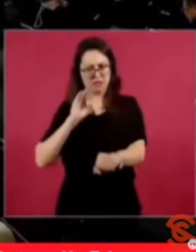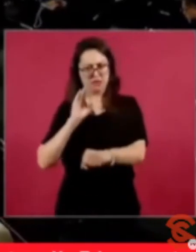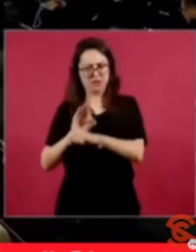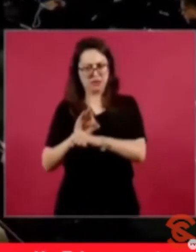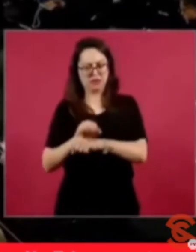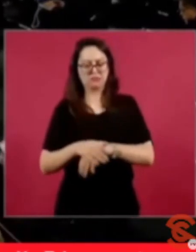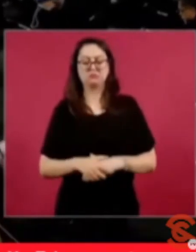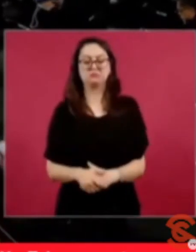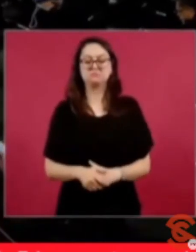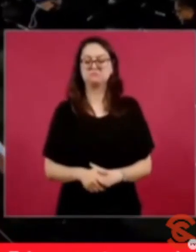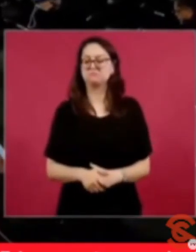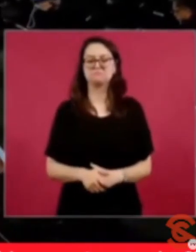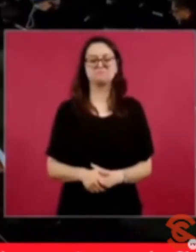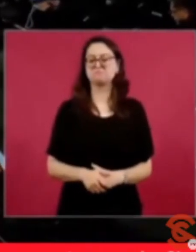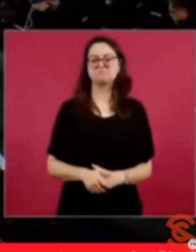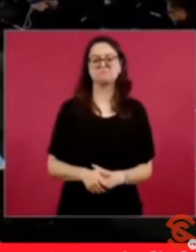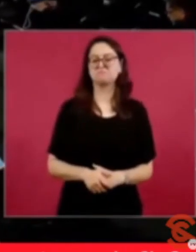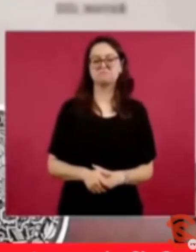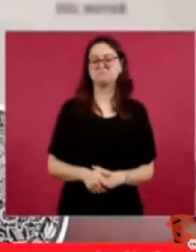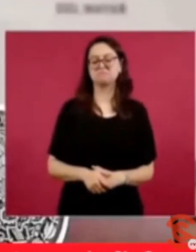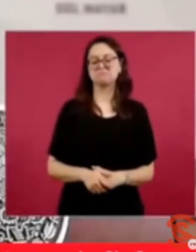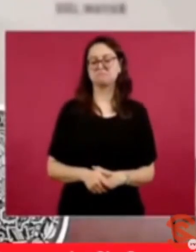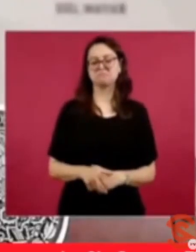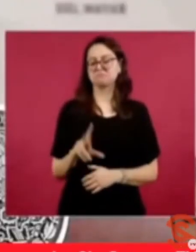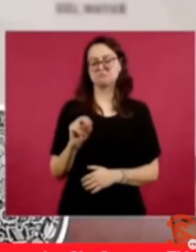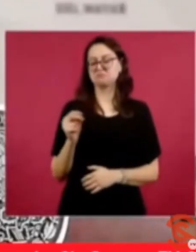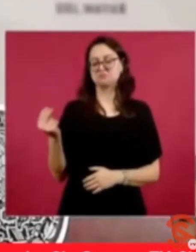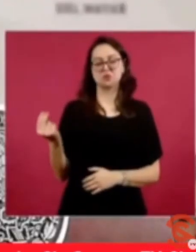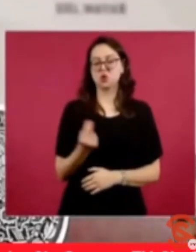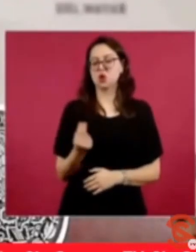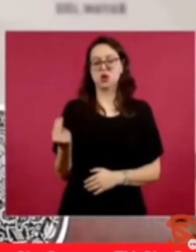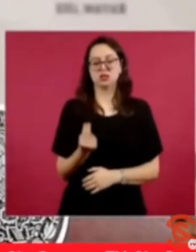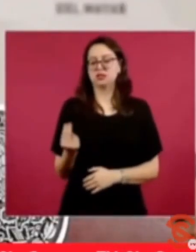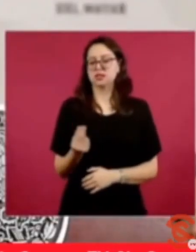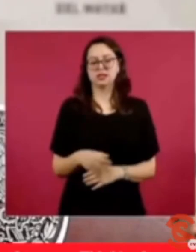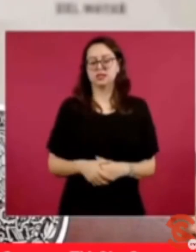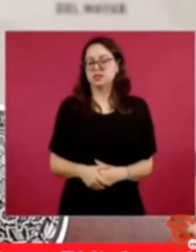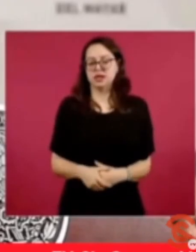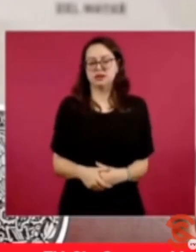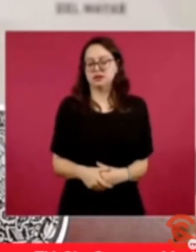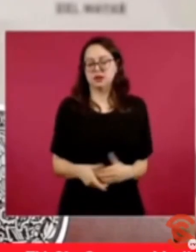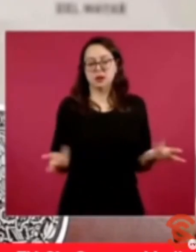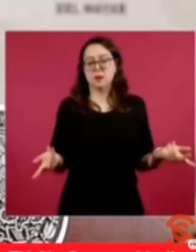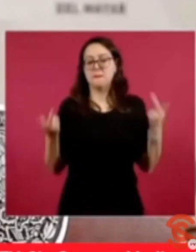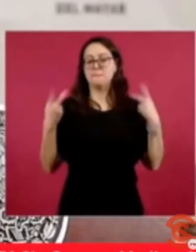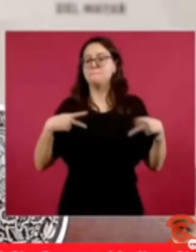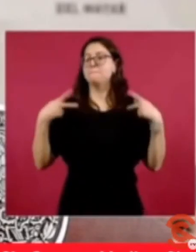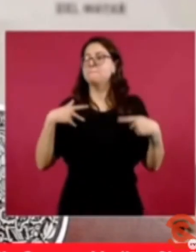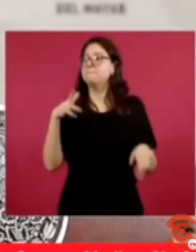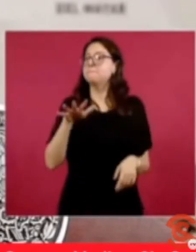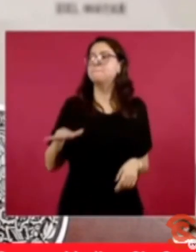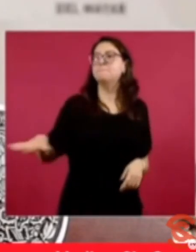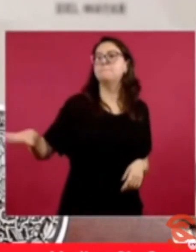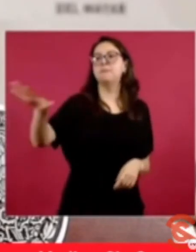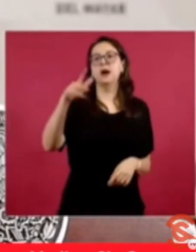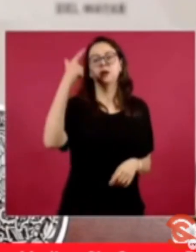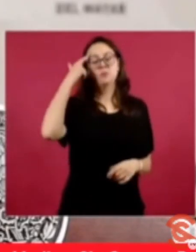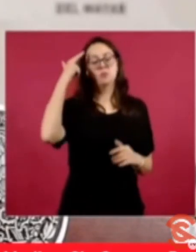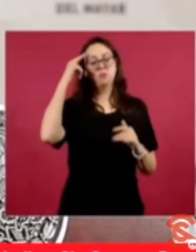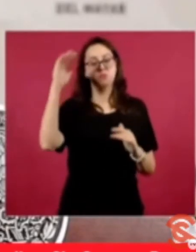sea necesario. La gente está muy consciente en nuestro país,